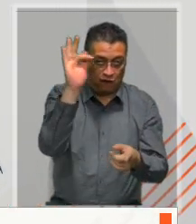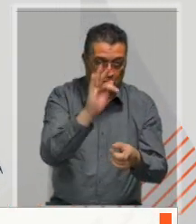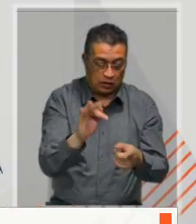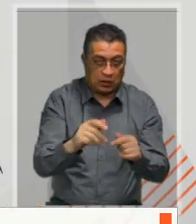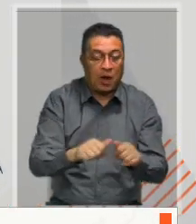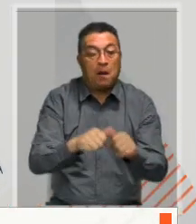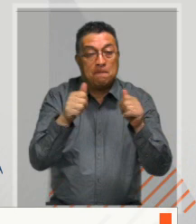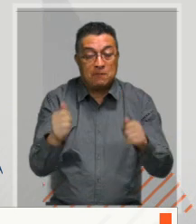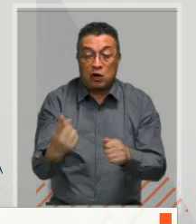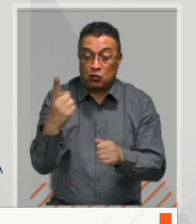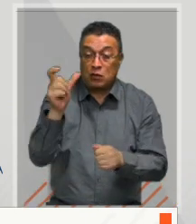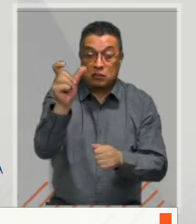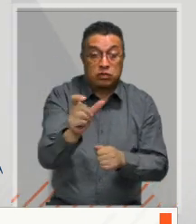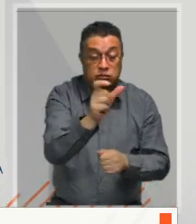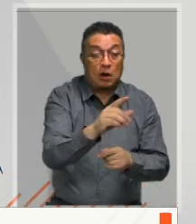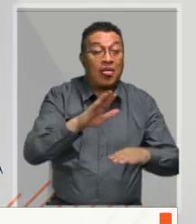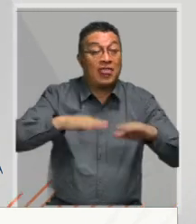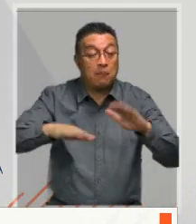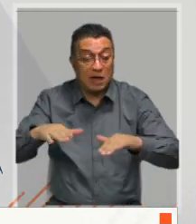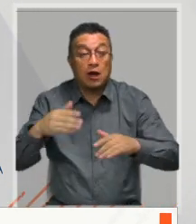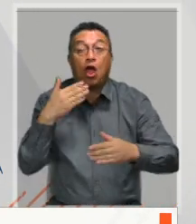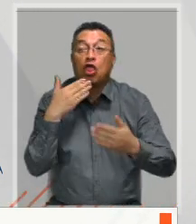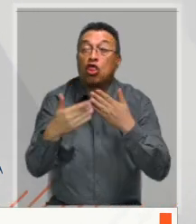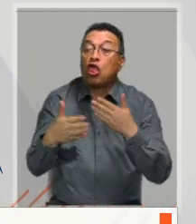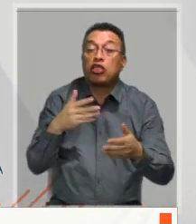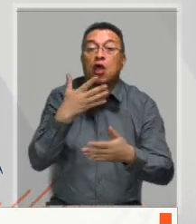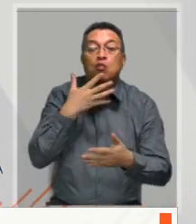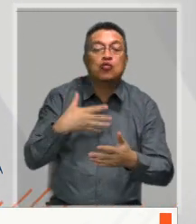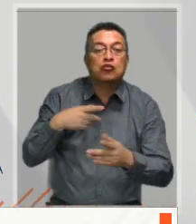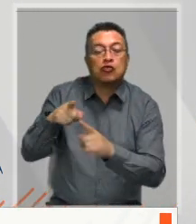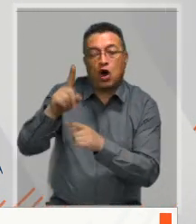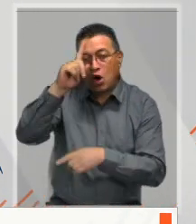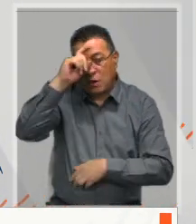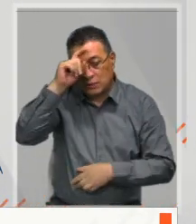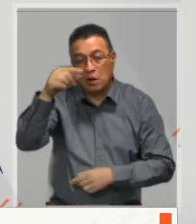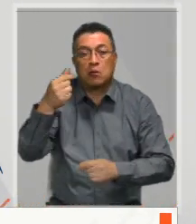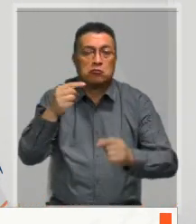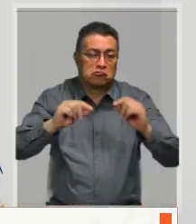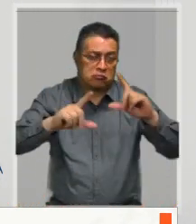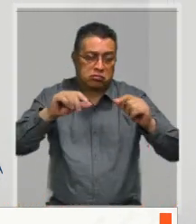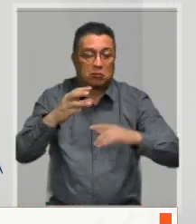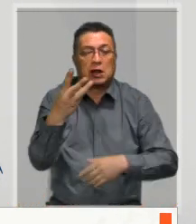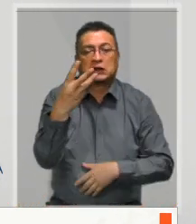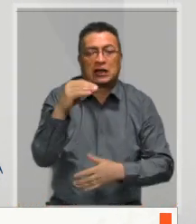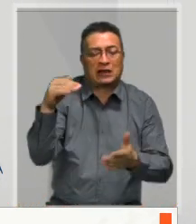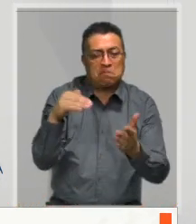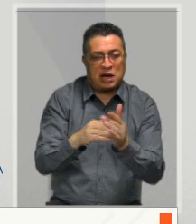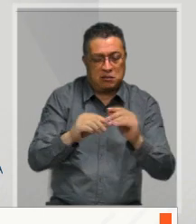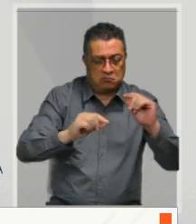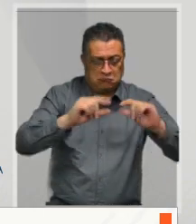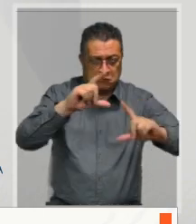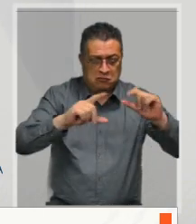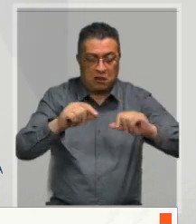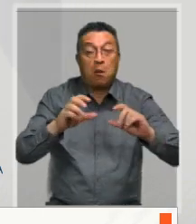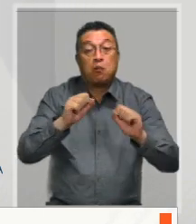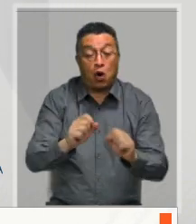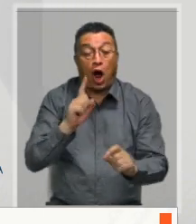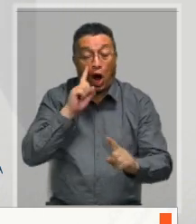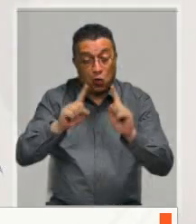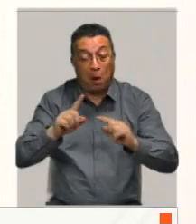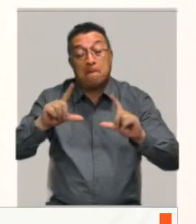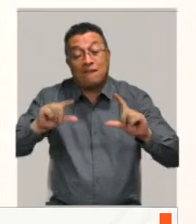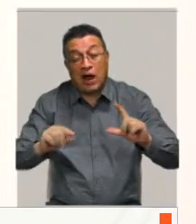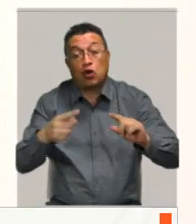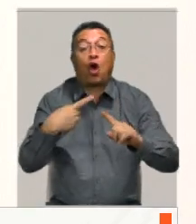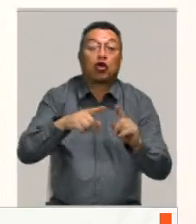por beneficiario dependiendo de dónde se quieran atender. El promedio de referencia serían 30.000 pesos. Habría una alternativa más barata y otra más